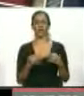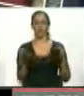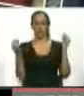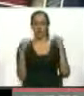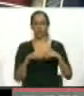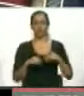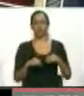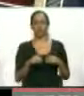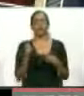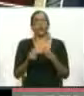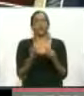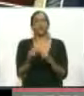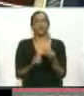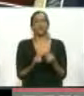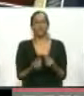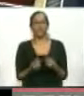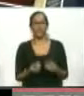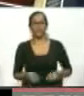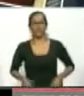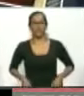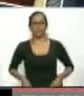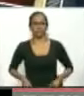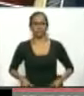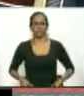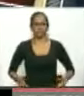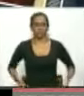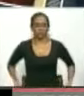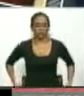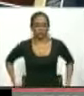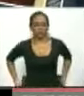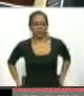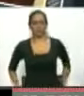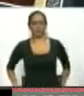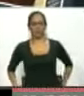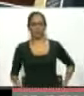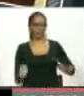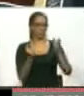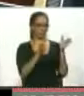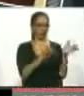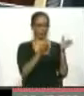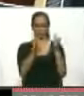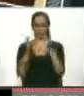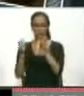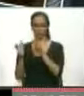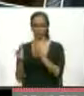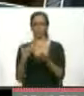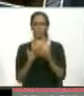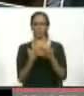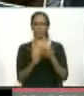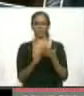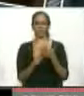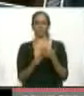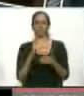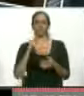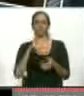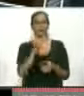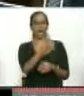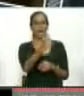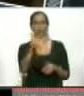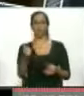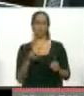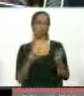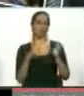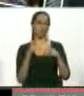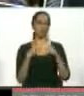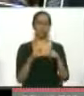prácticamente como si fueran acciones pasando los de uno a otro congresista de partidos aliados según los necesite cada quien o vendiendo